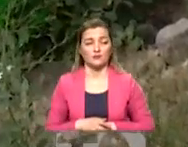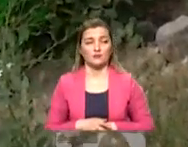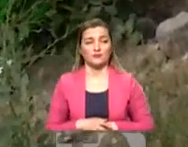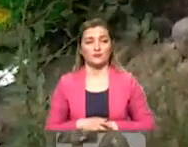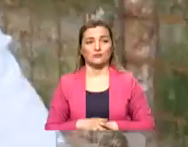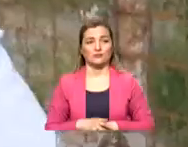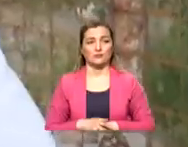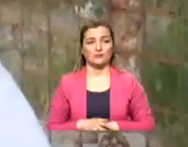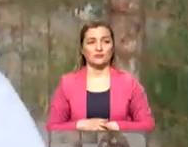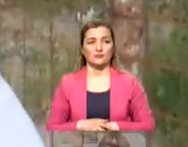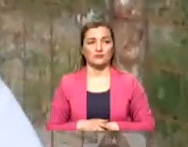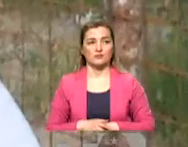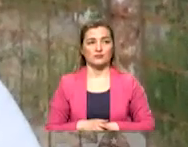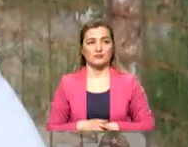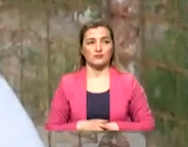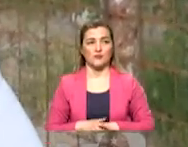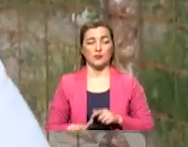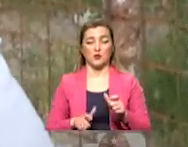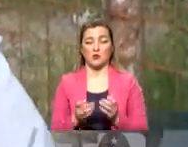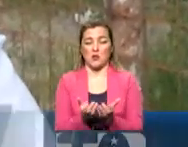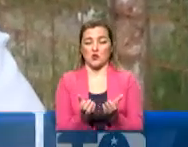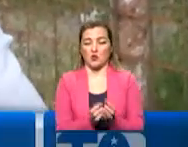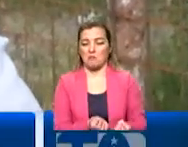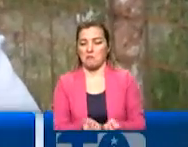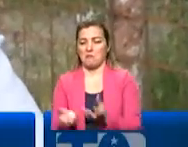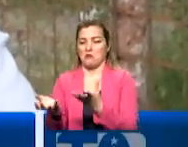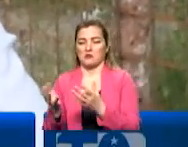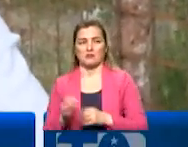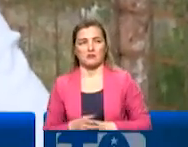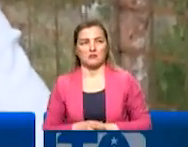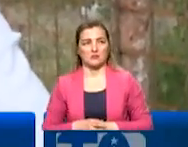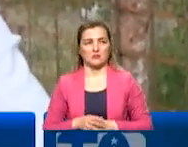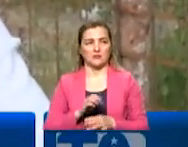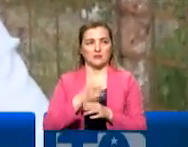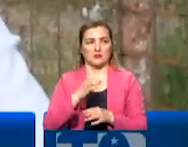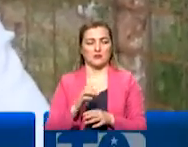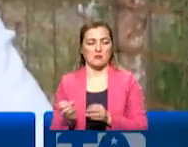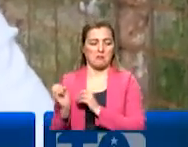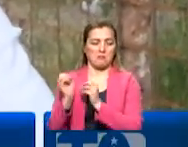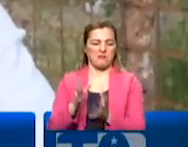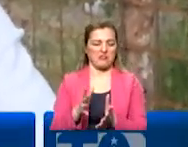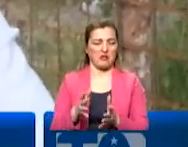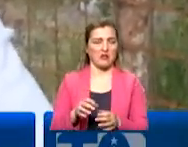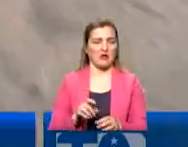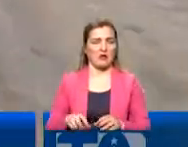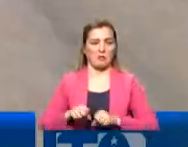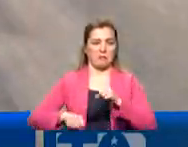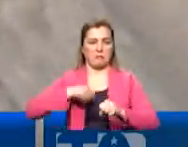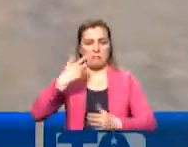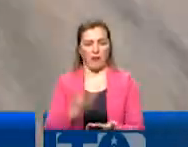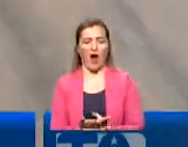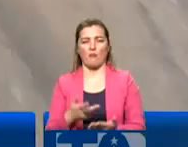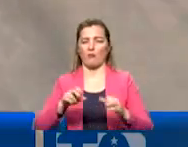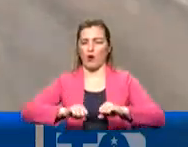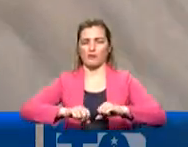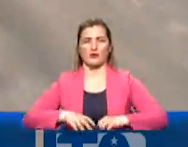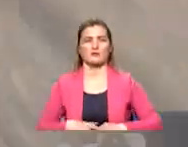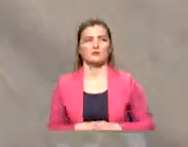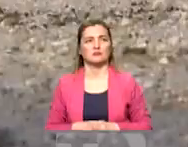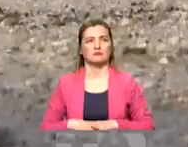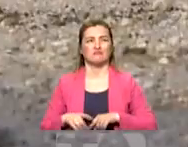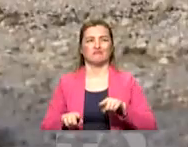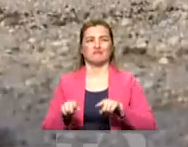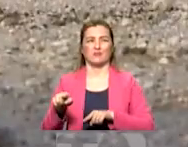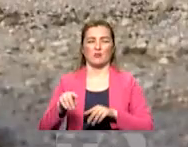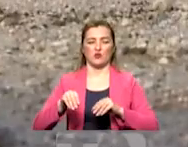ciclovía. No bote en sí basura ni brillos, porque podemos tener accidentes también en la bicicleta. Sí, hay algunos tramos